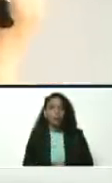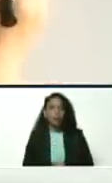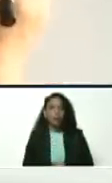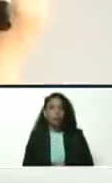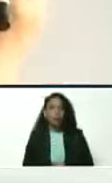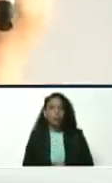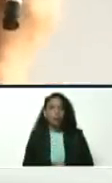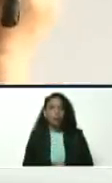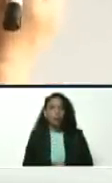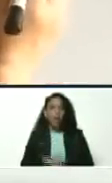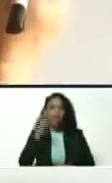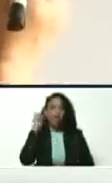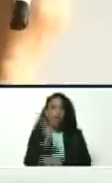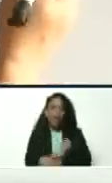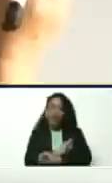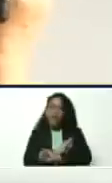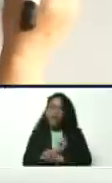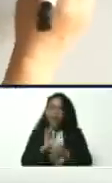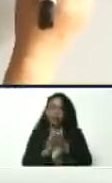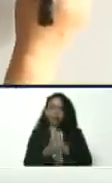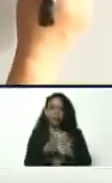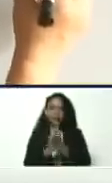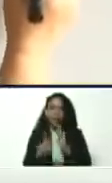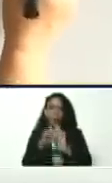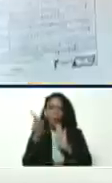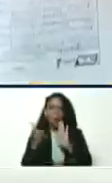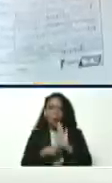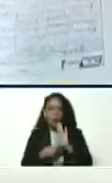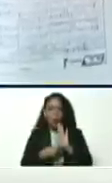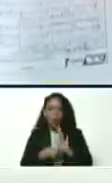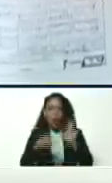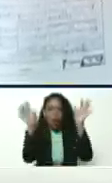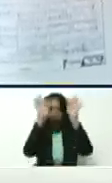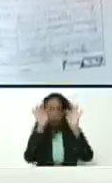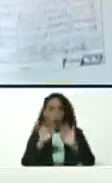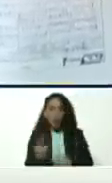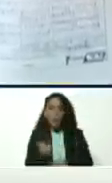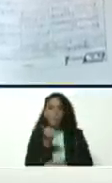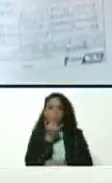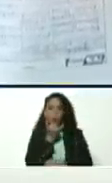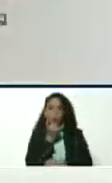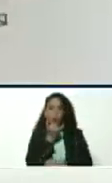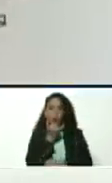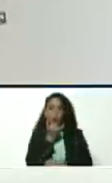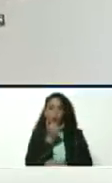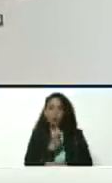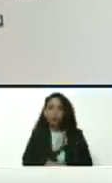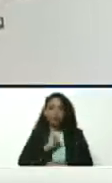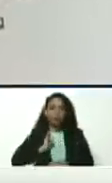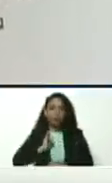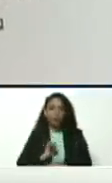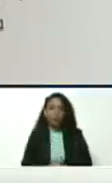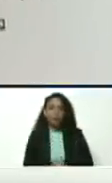debe terminar definitivamente los métodos equivocados del individualismo